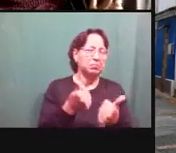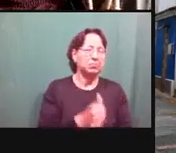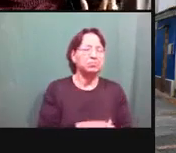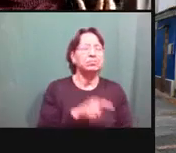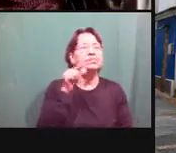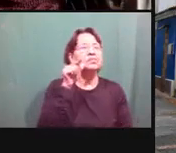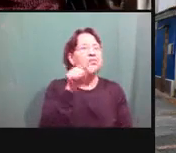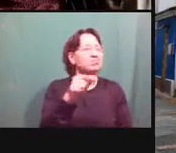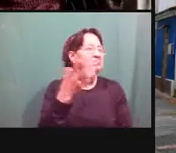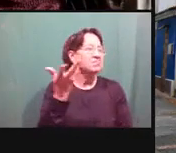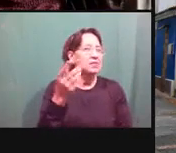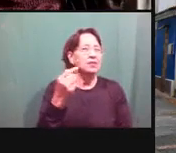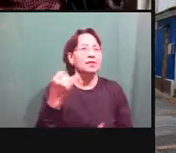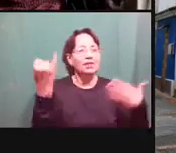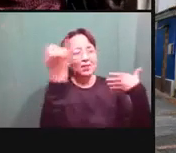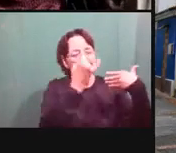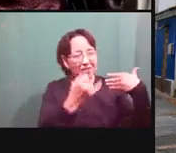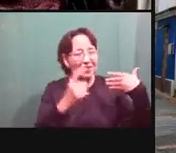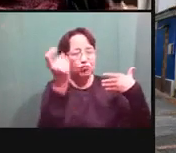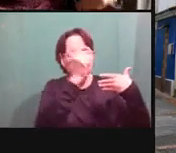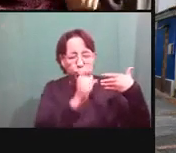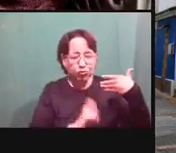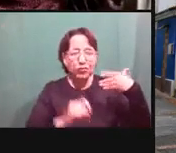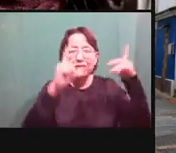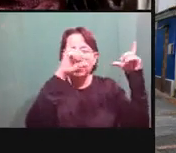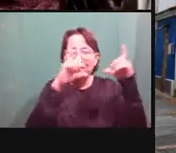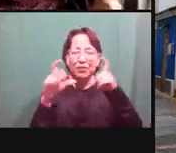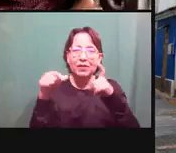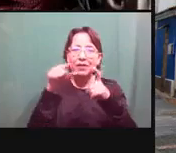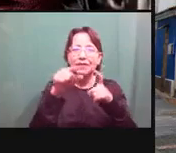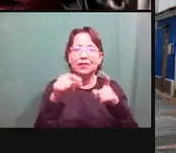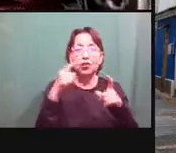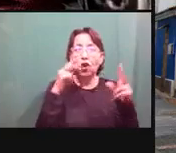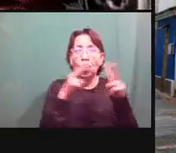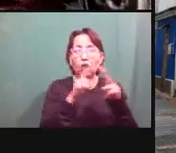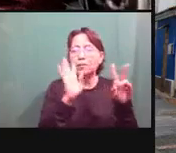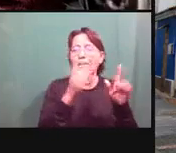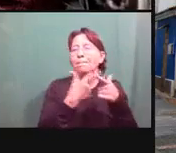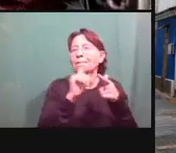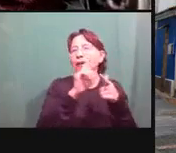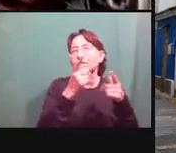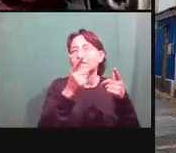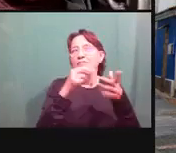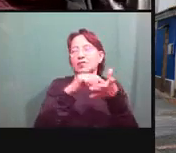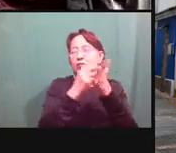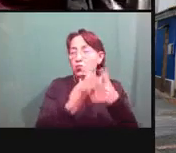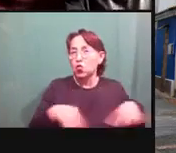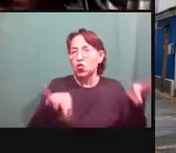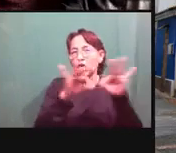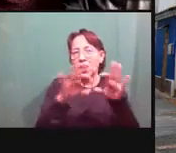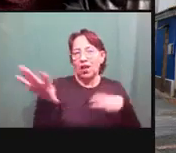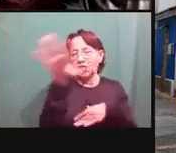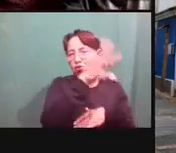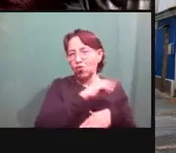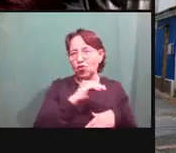través de sus retratos anónimos busca darle presencia y valor a todos los que somos parte de esta